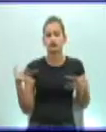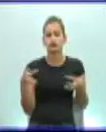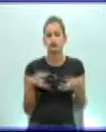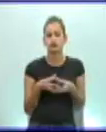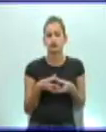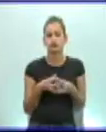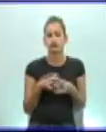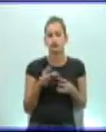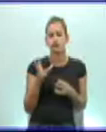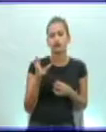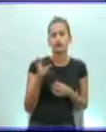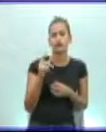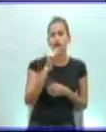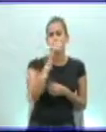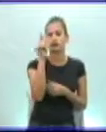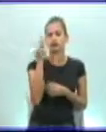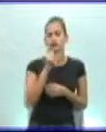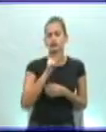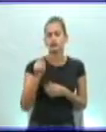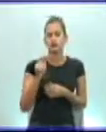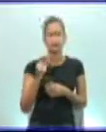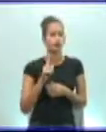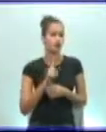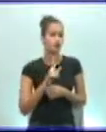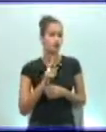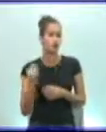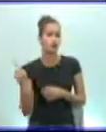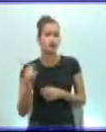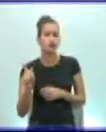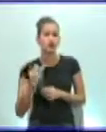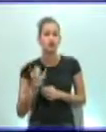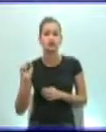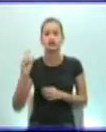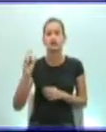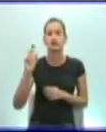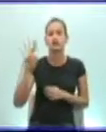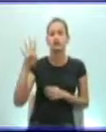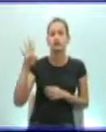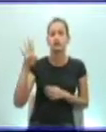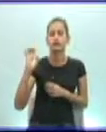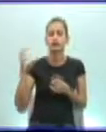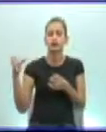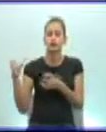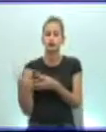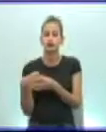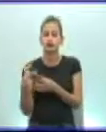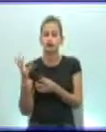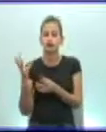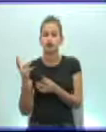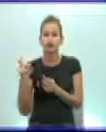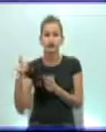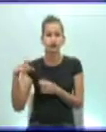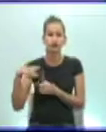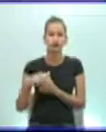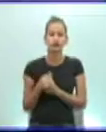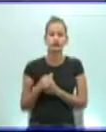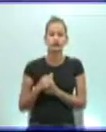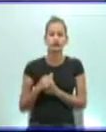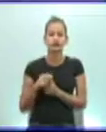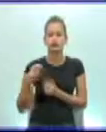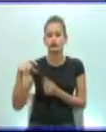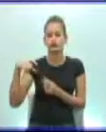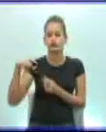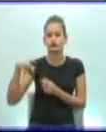subconjunto de los números fraccionarios. Ahí lo pueden ver, es un ejemplo. Vamos a recordar ahora las operaciones entre